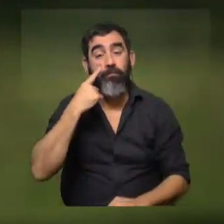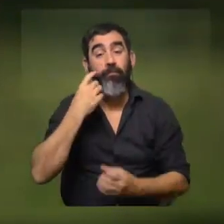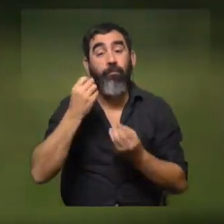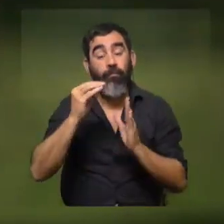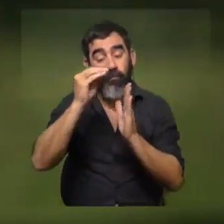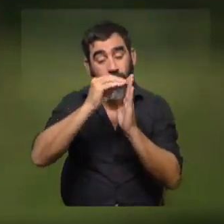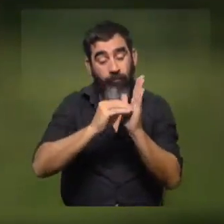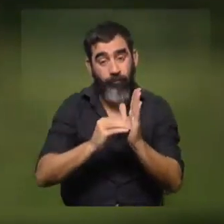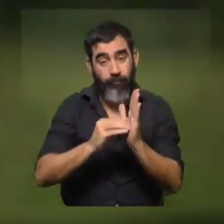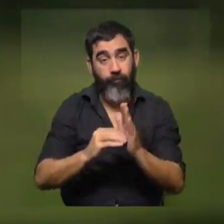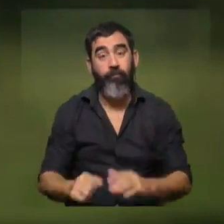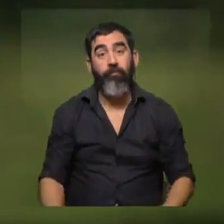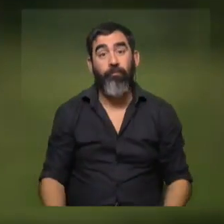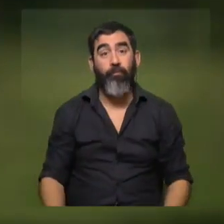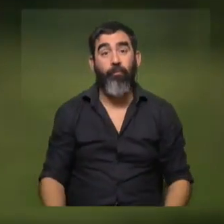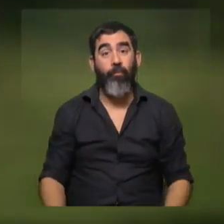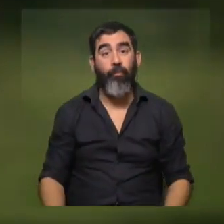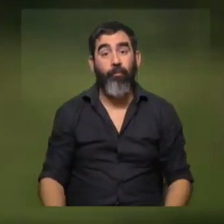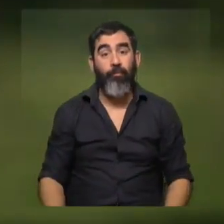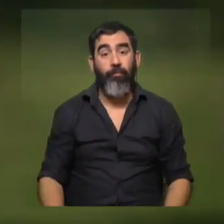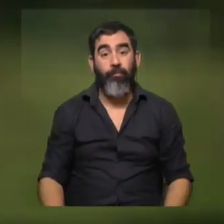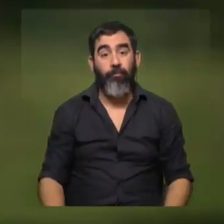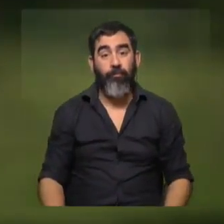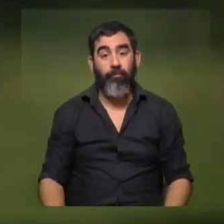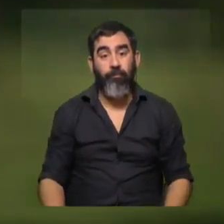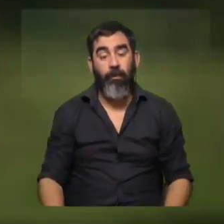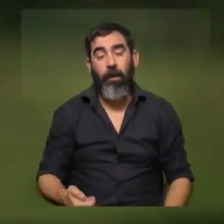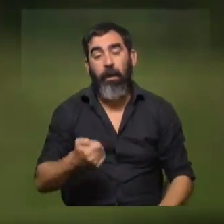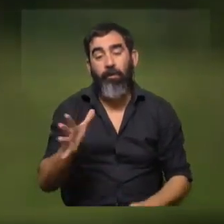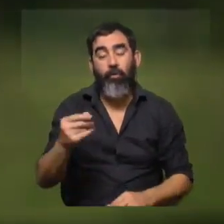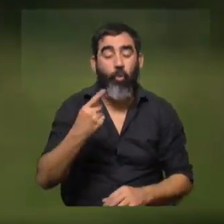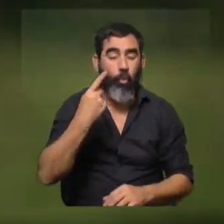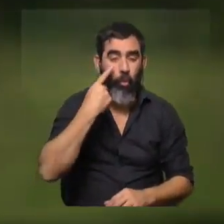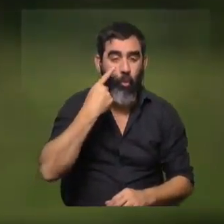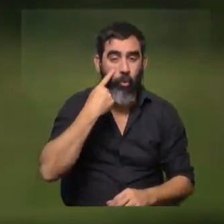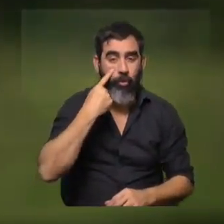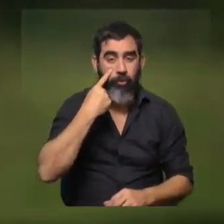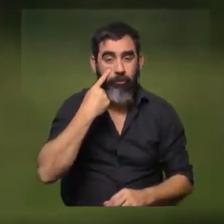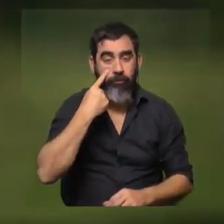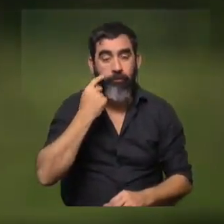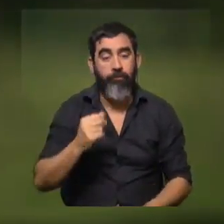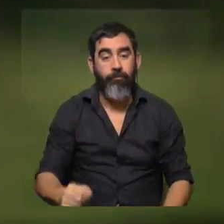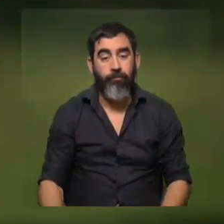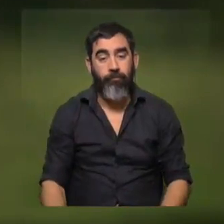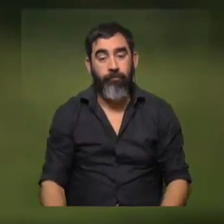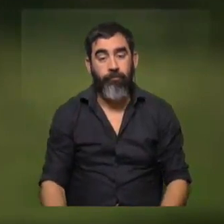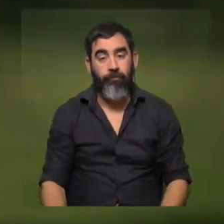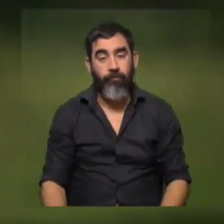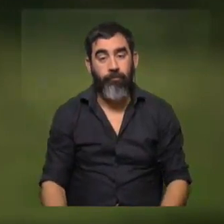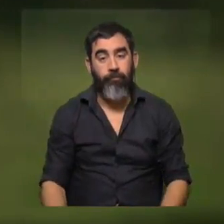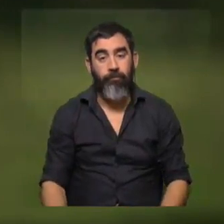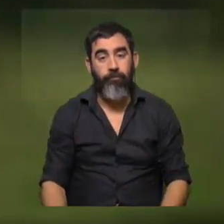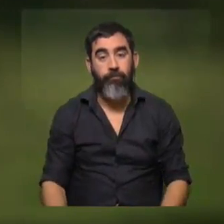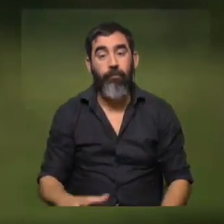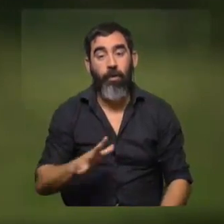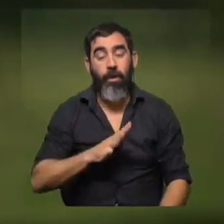fósil. Y así como casi todo el mundo conoce que un fósil, podemos encontrar